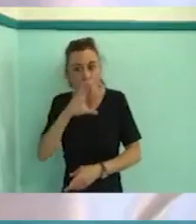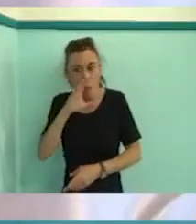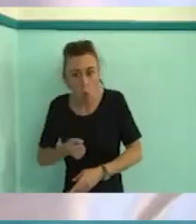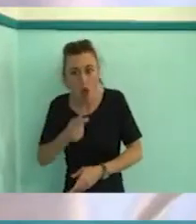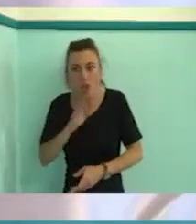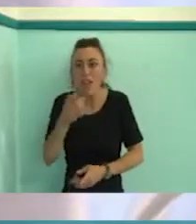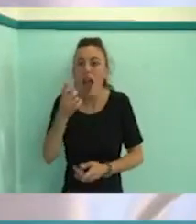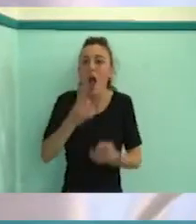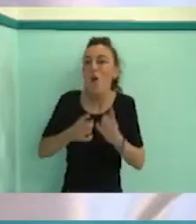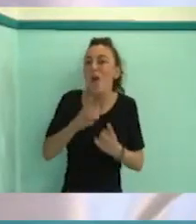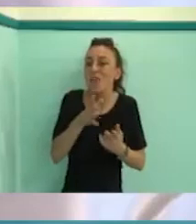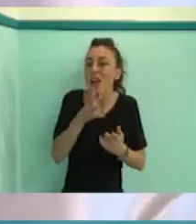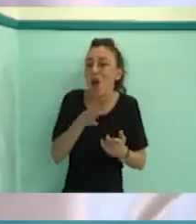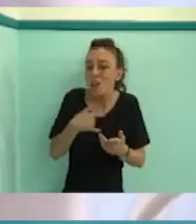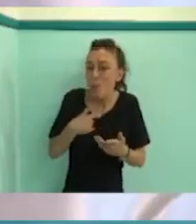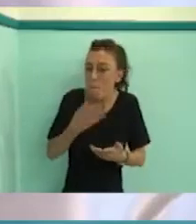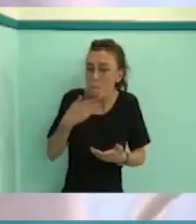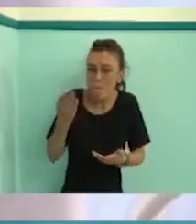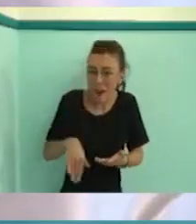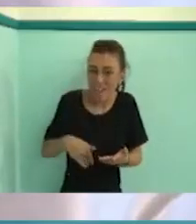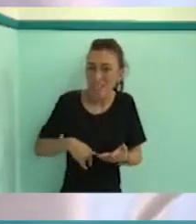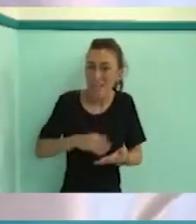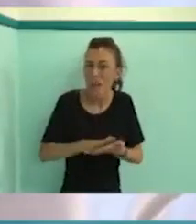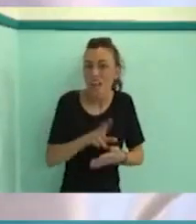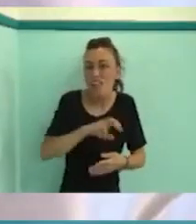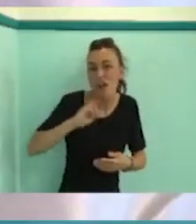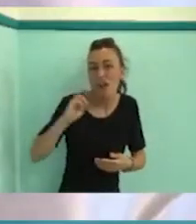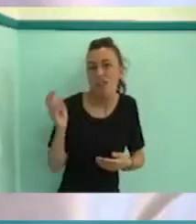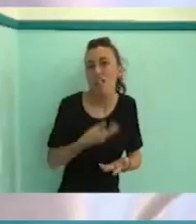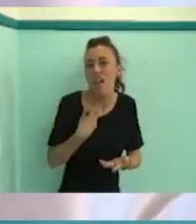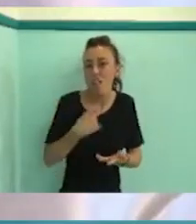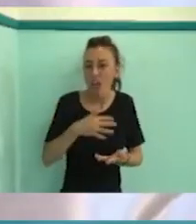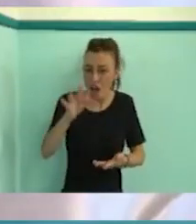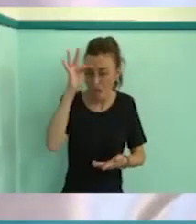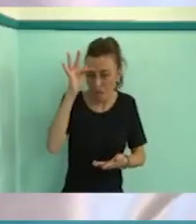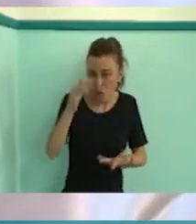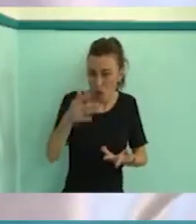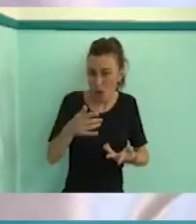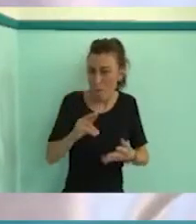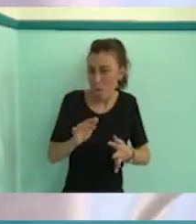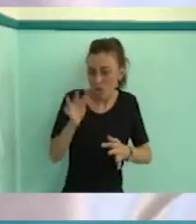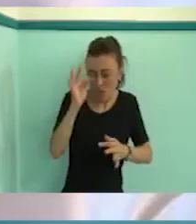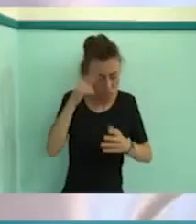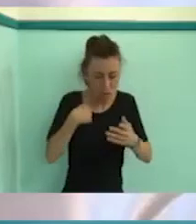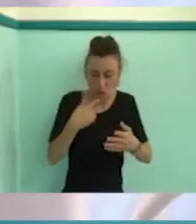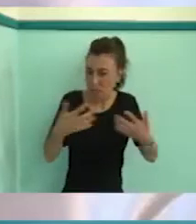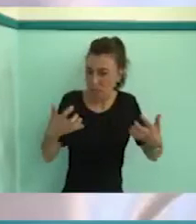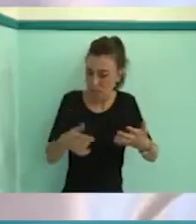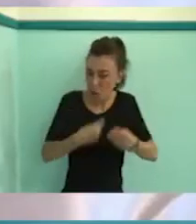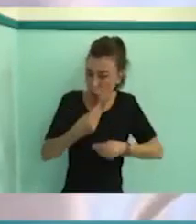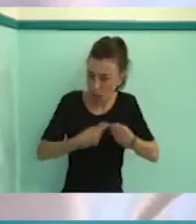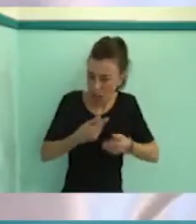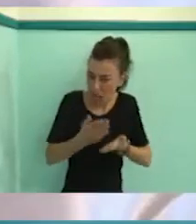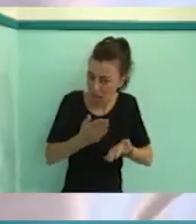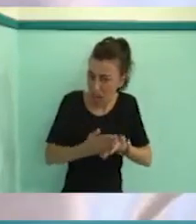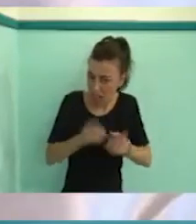de diversidad que les valoran muchísimo les hacen hacer afirmaciones positivas en clase o sea a mí eso me parece como decir Dios mío qué bello Qué bello que